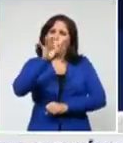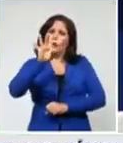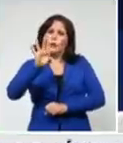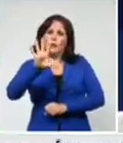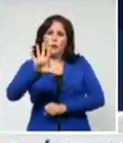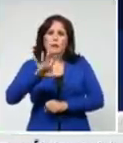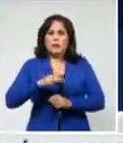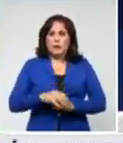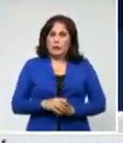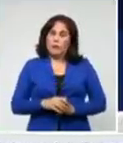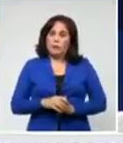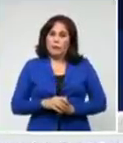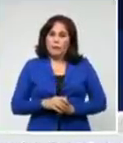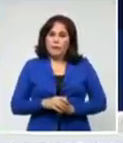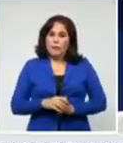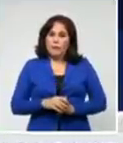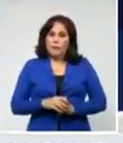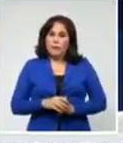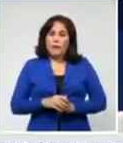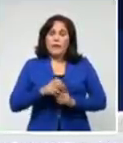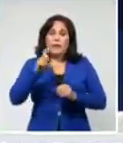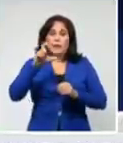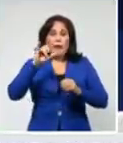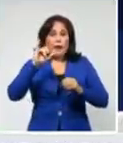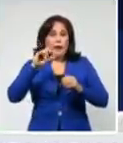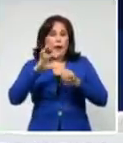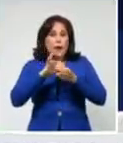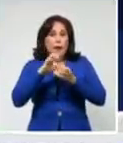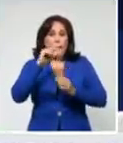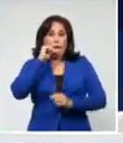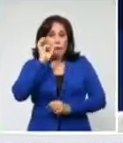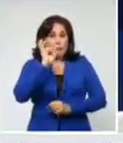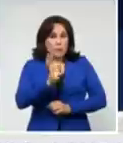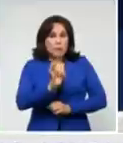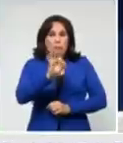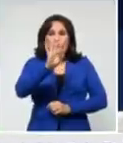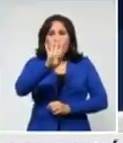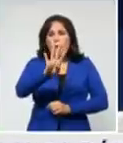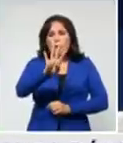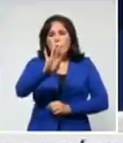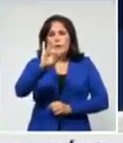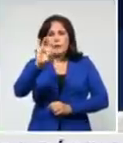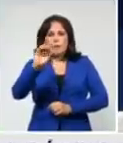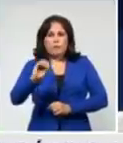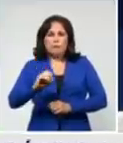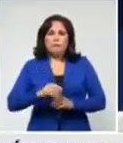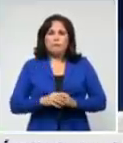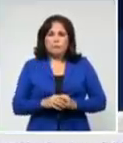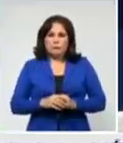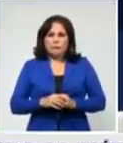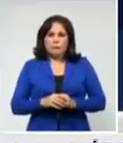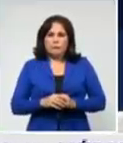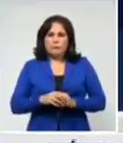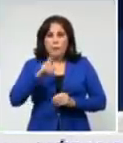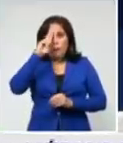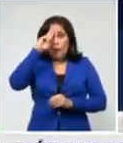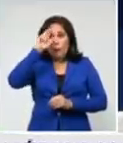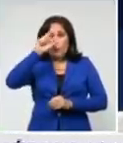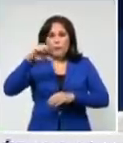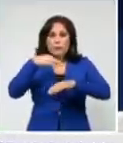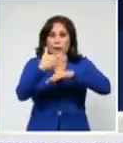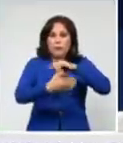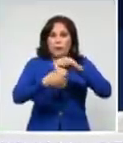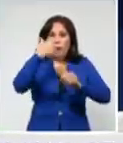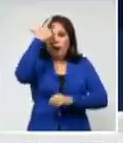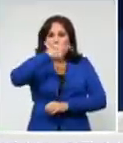285, del Centro de Ingeniería Genética y Biotecnología, 470, del Hospital Hermanos Amejeira,